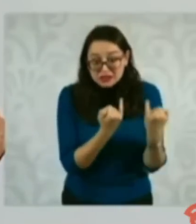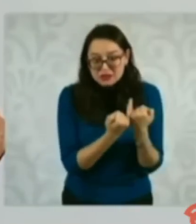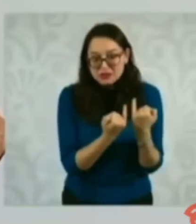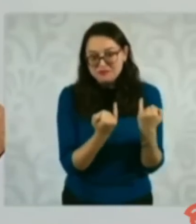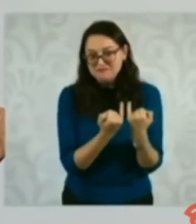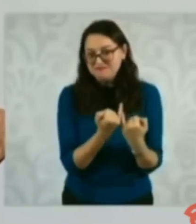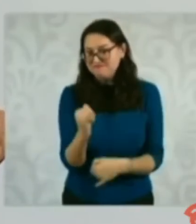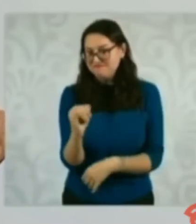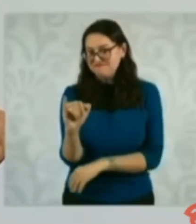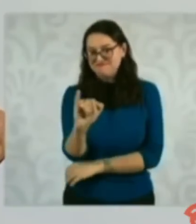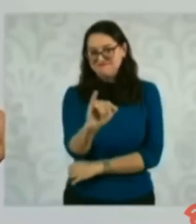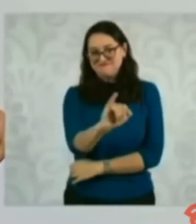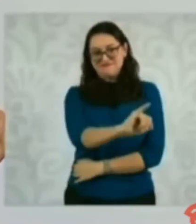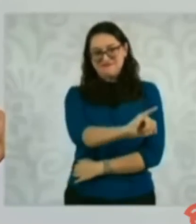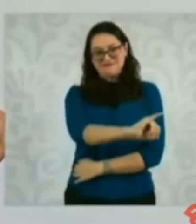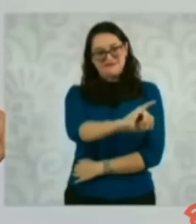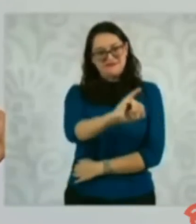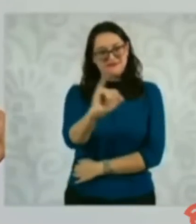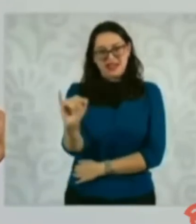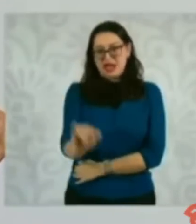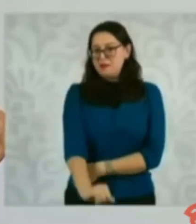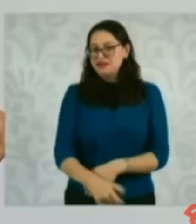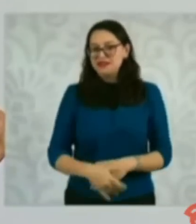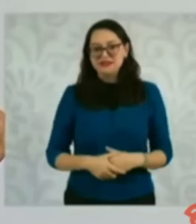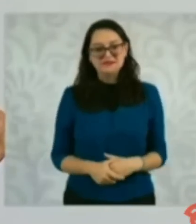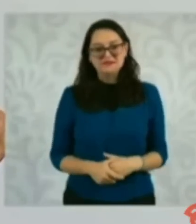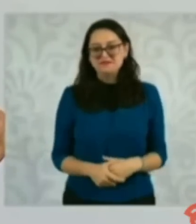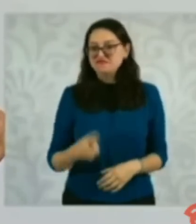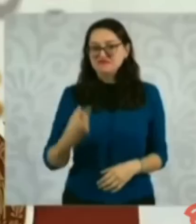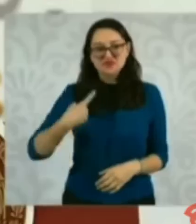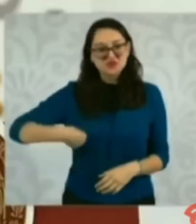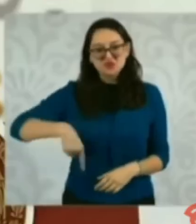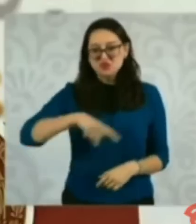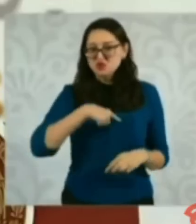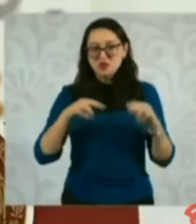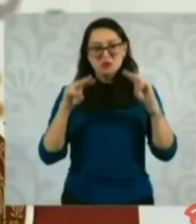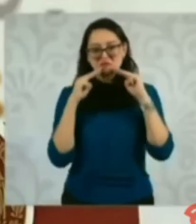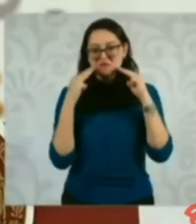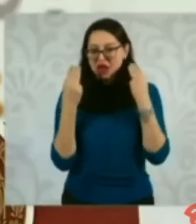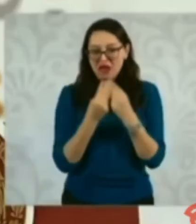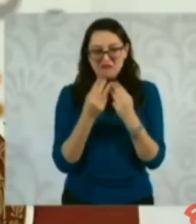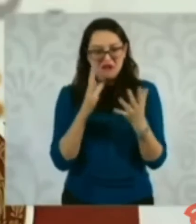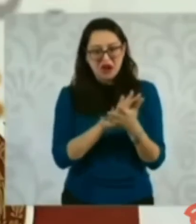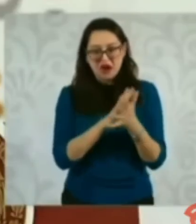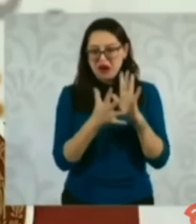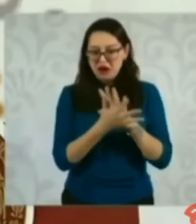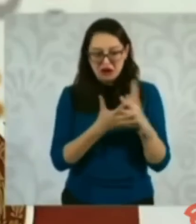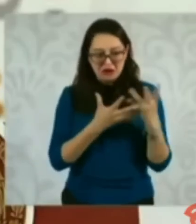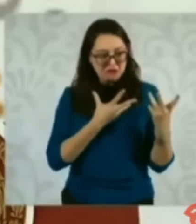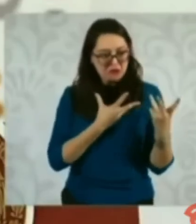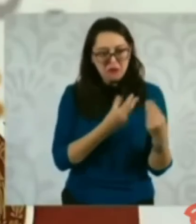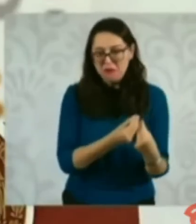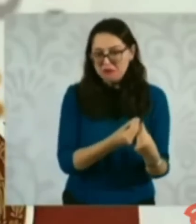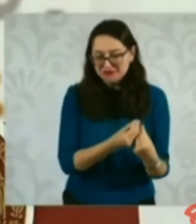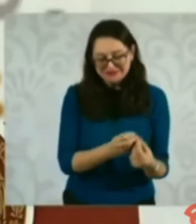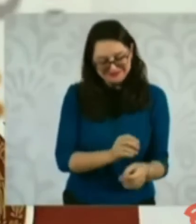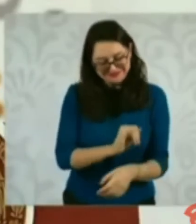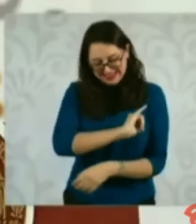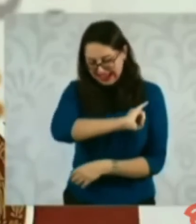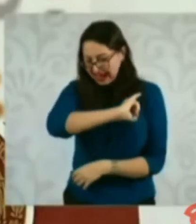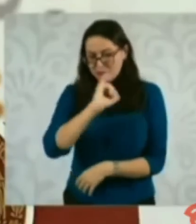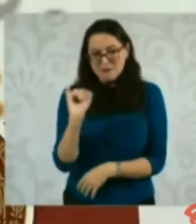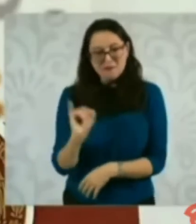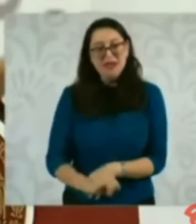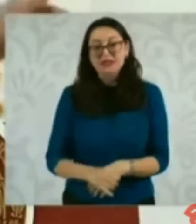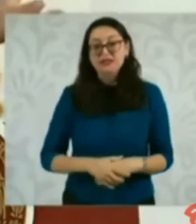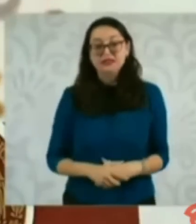va a haber una colusión o un acto de corrupción. Y